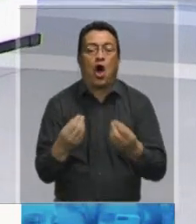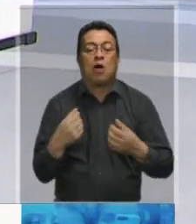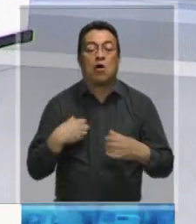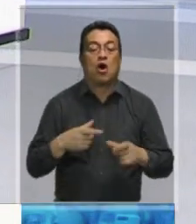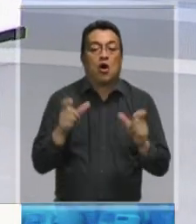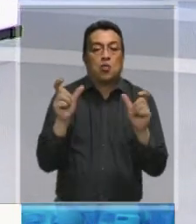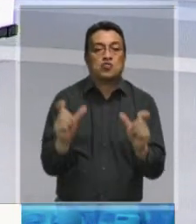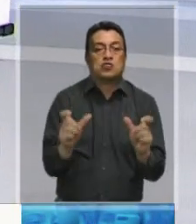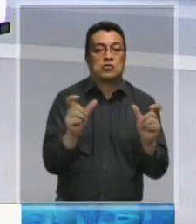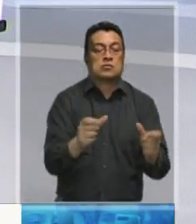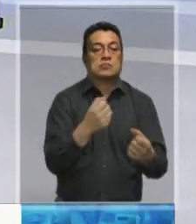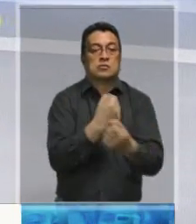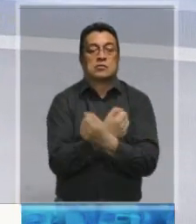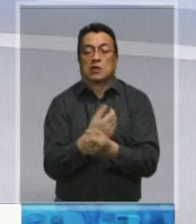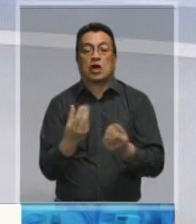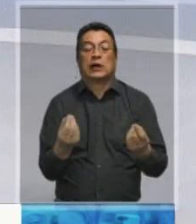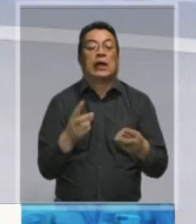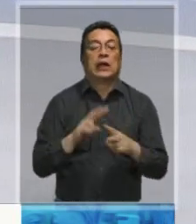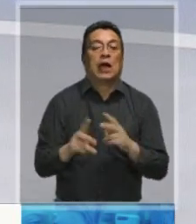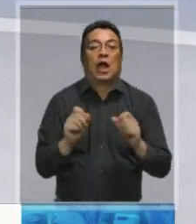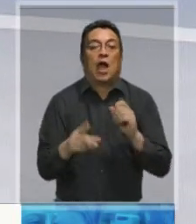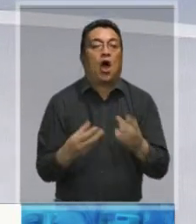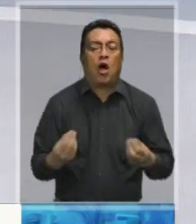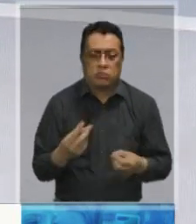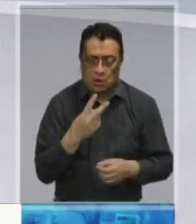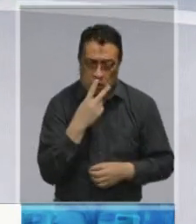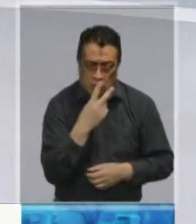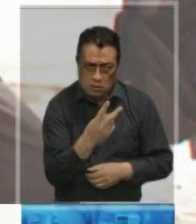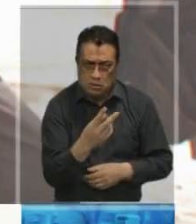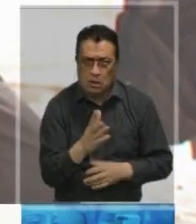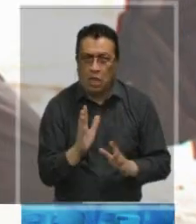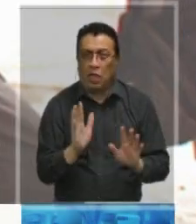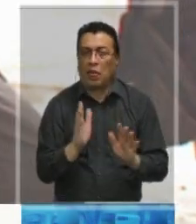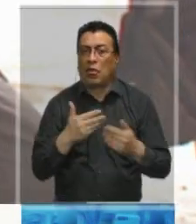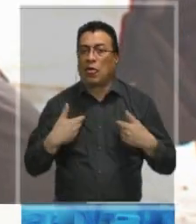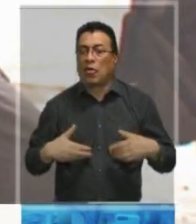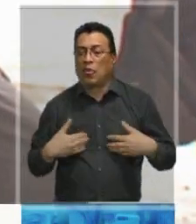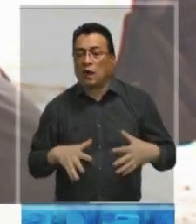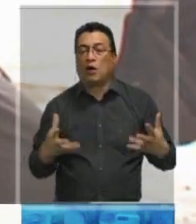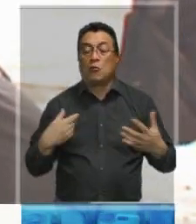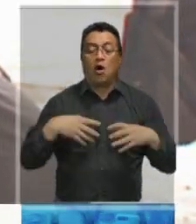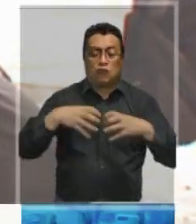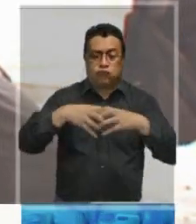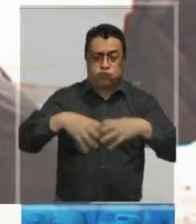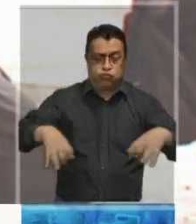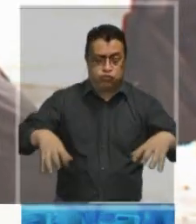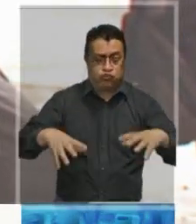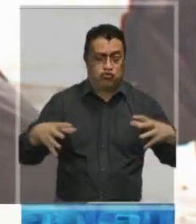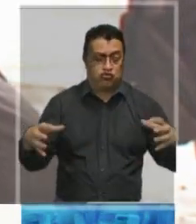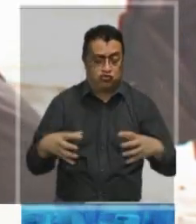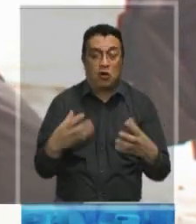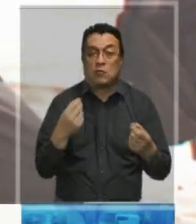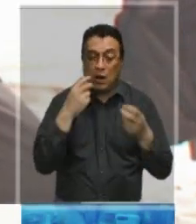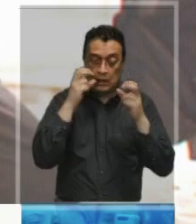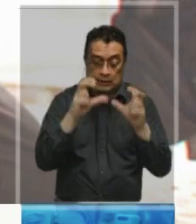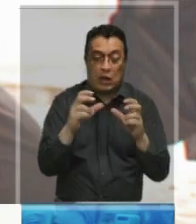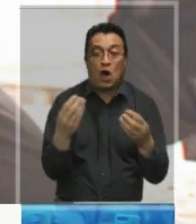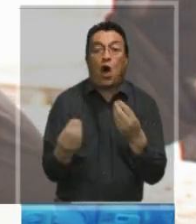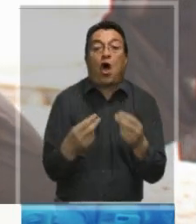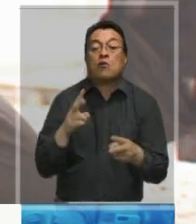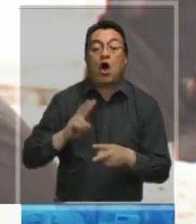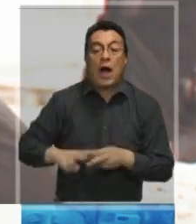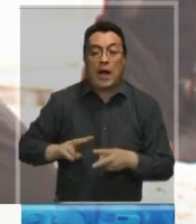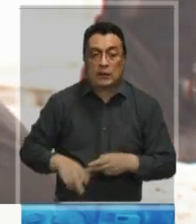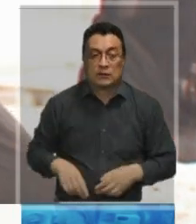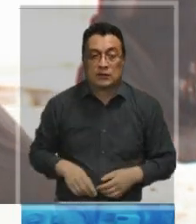seguridad. Y sobre todo va a tener que revisar con lupa cómo enfrentar la polarización que Brasil está viviendo en este momento.